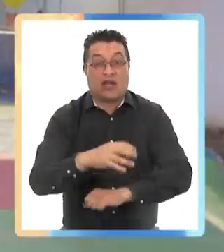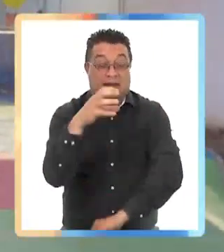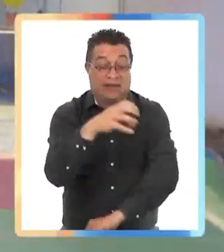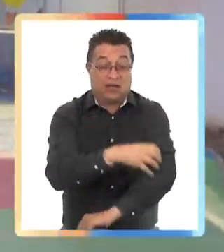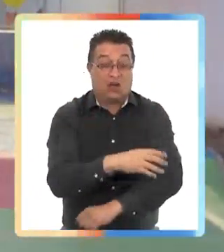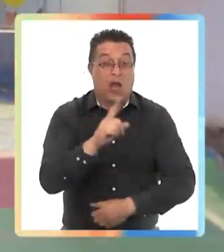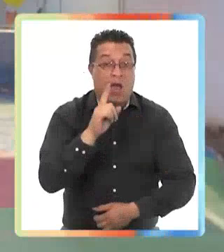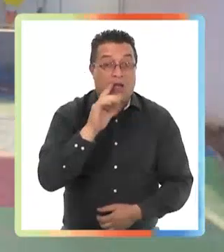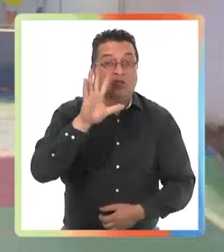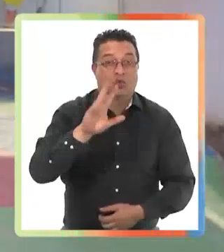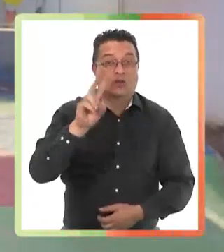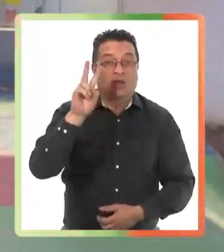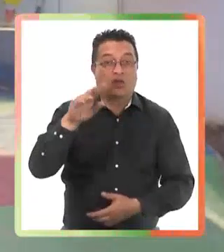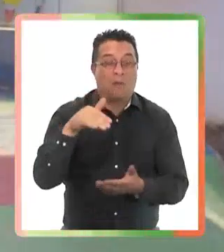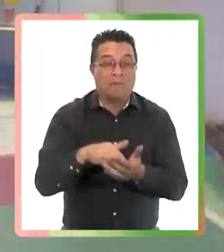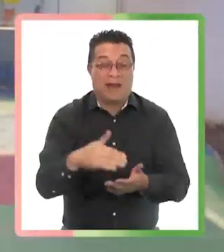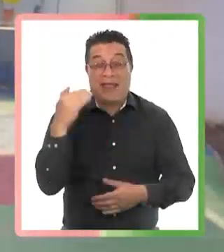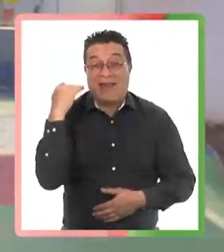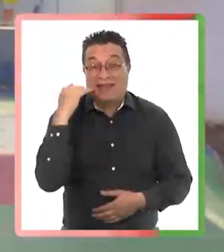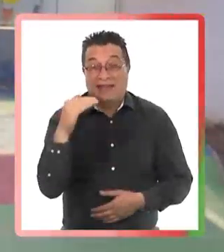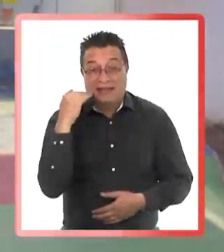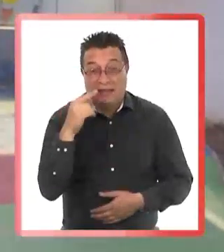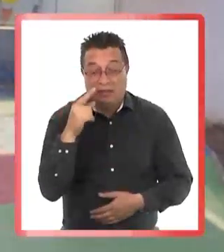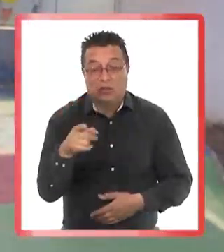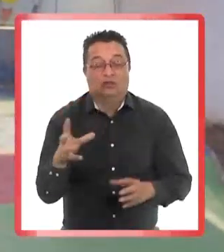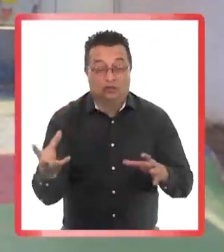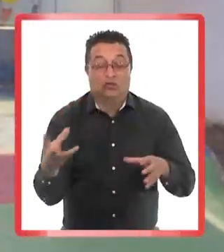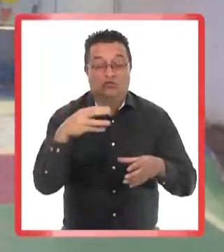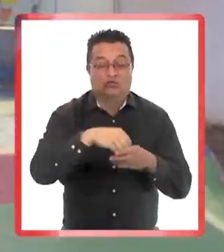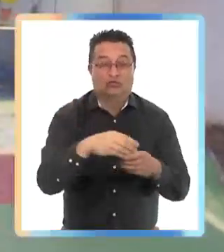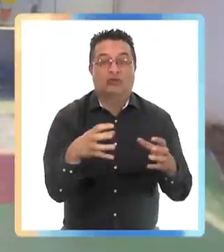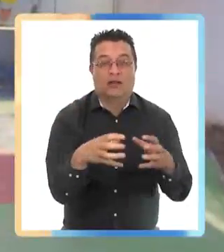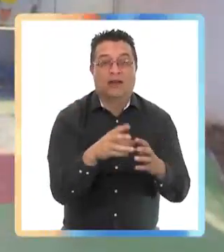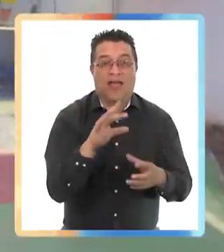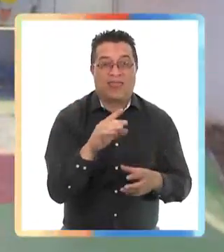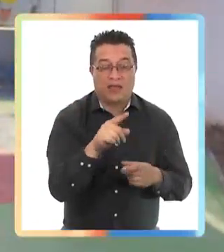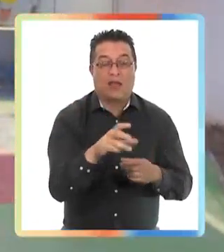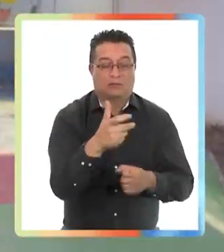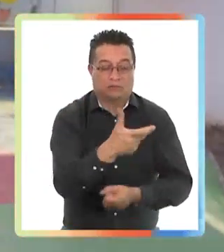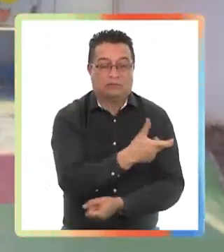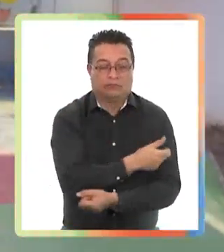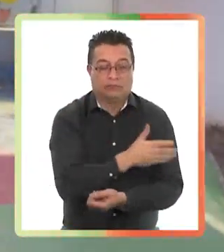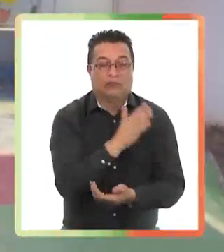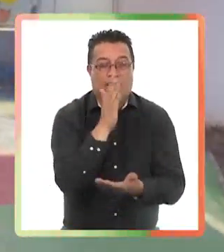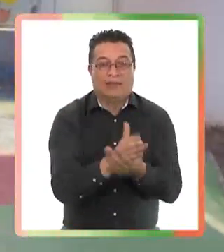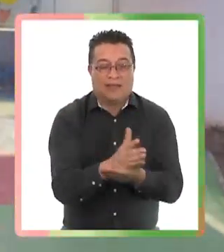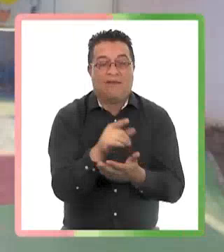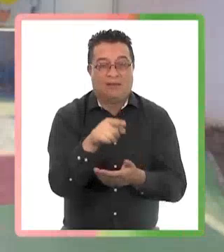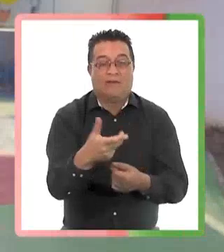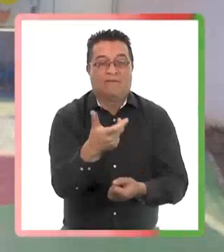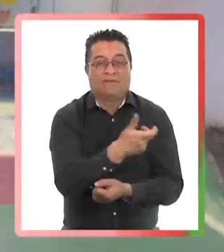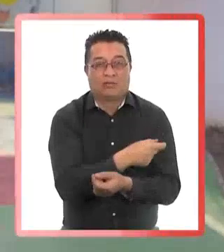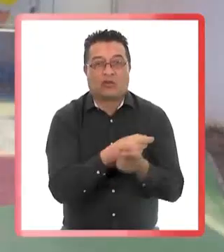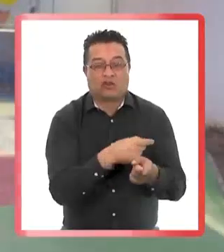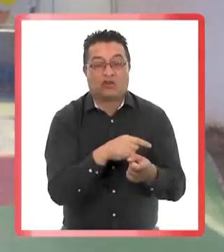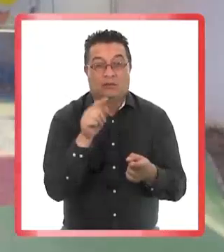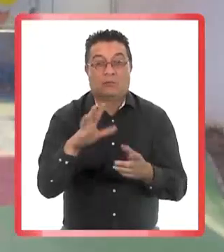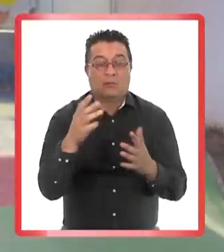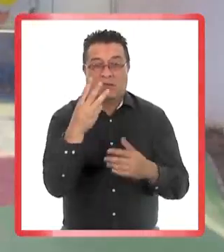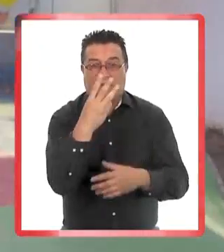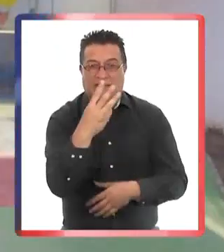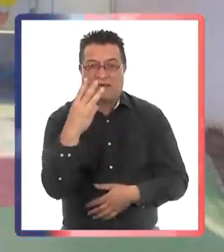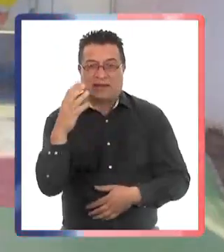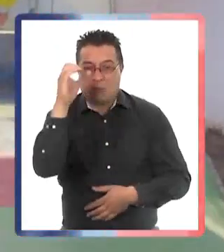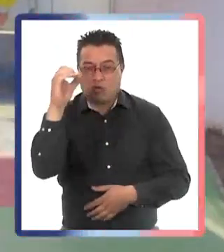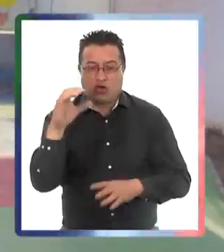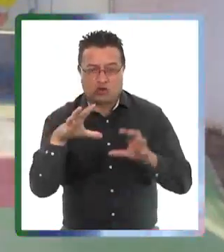6 meses hasta los 5 años. En la región tenemos 52.000 niños que corresponden a este grupo etario y que corresponde vacunarse en este año en